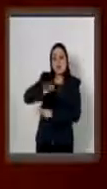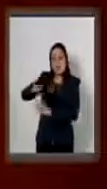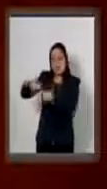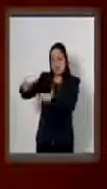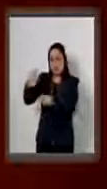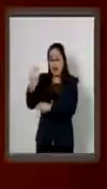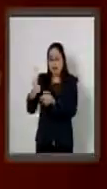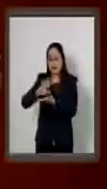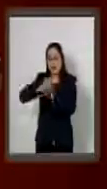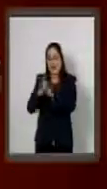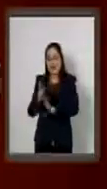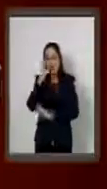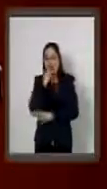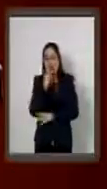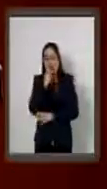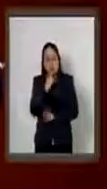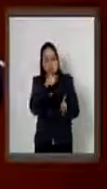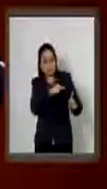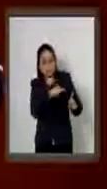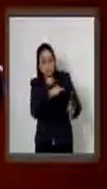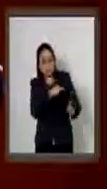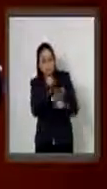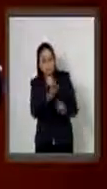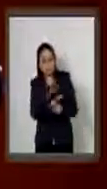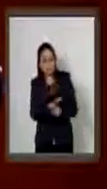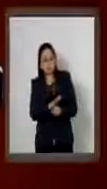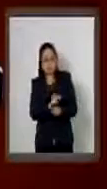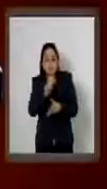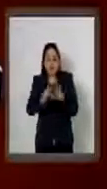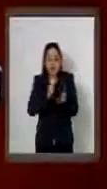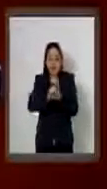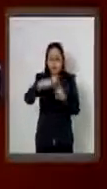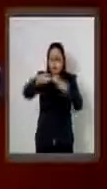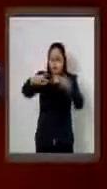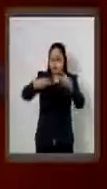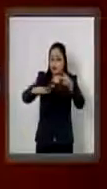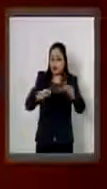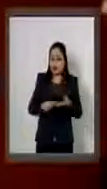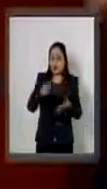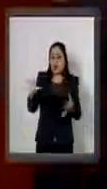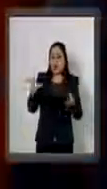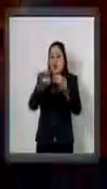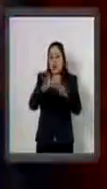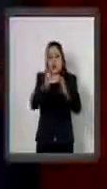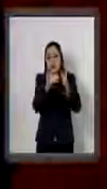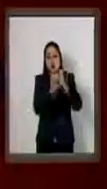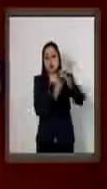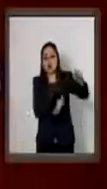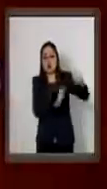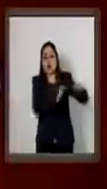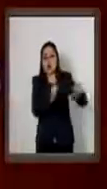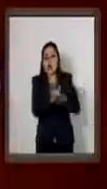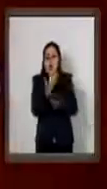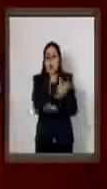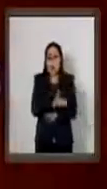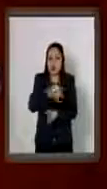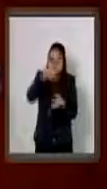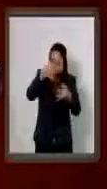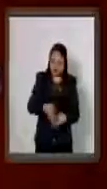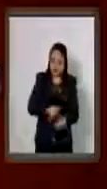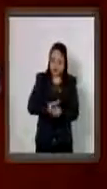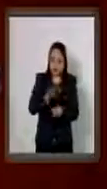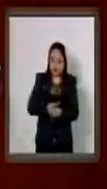de policía, les decimos, una ley secundaria no hace constitucional lo que en origen